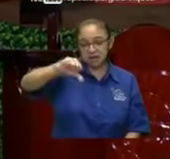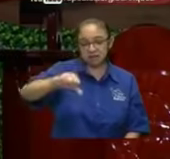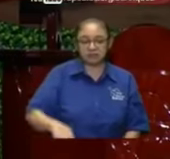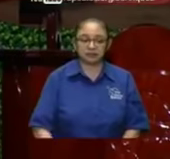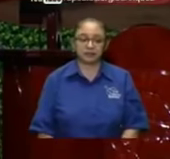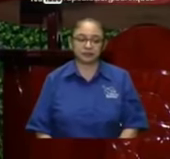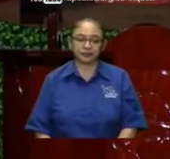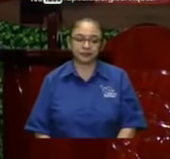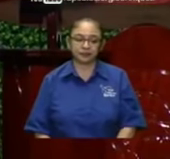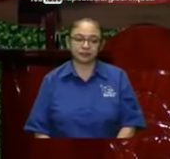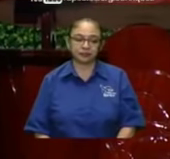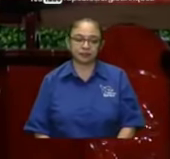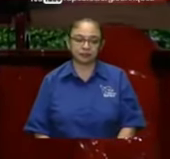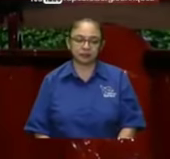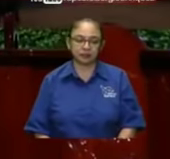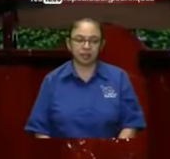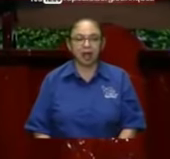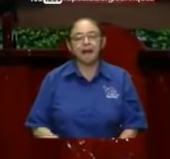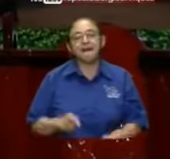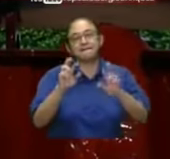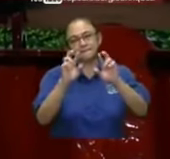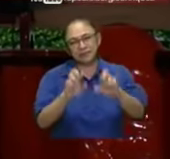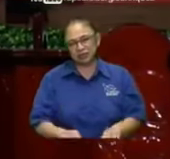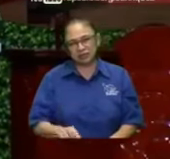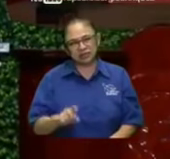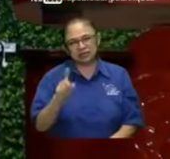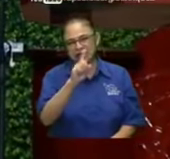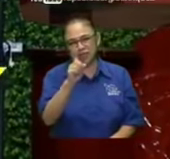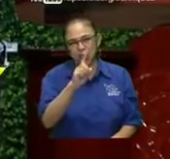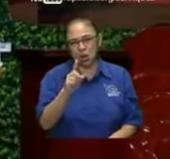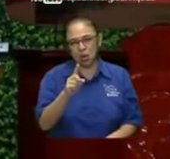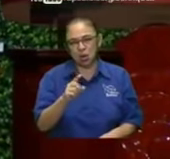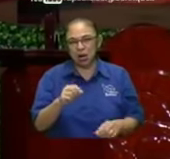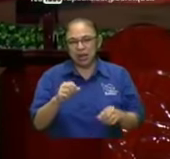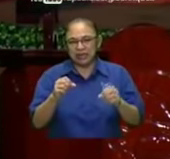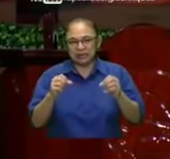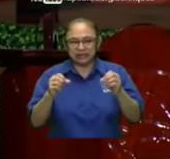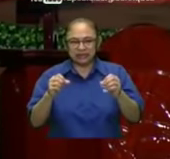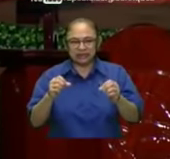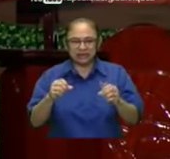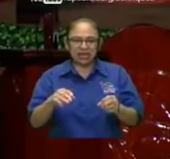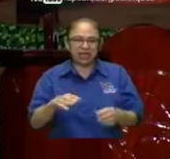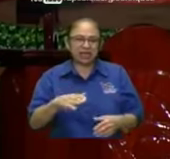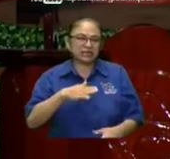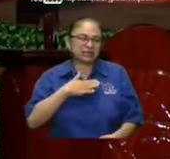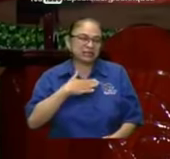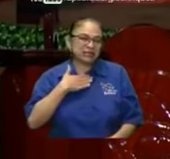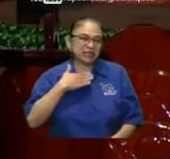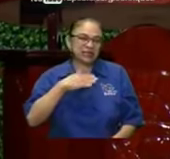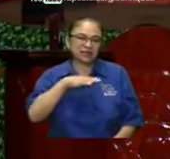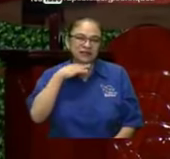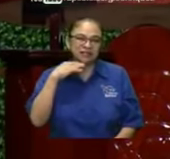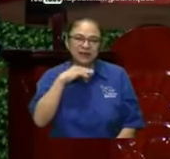Insaciable, no, no, mire, insaciable es, ¿qué es insaciable? Alguien que no se sacia.